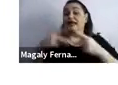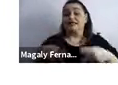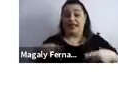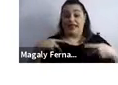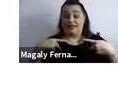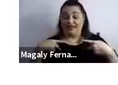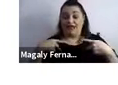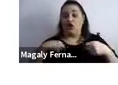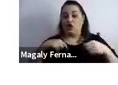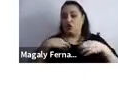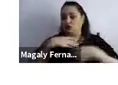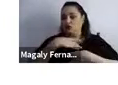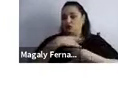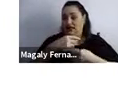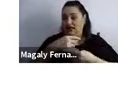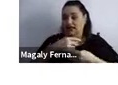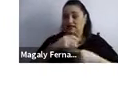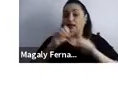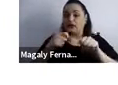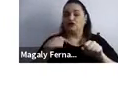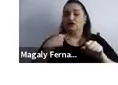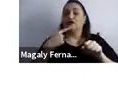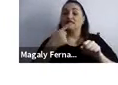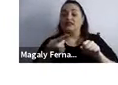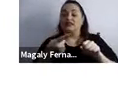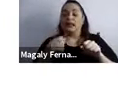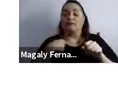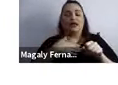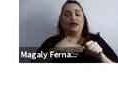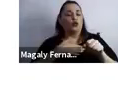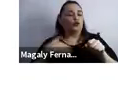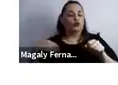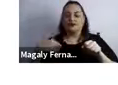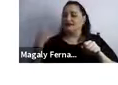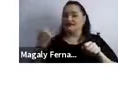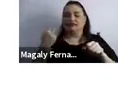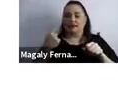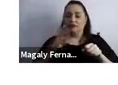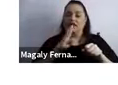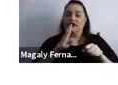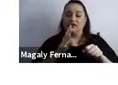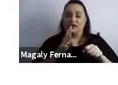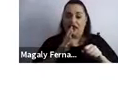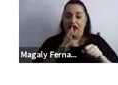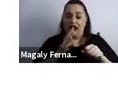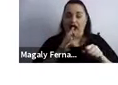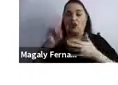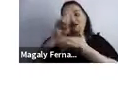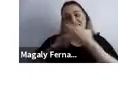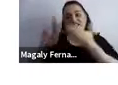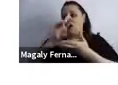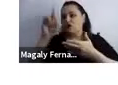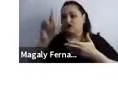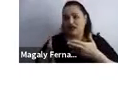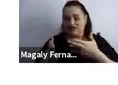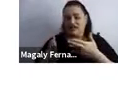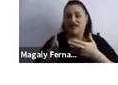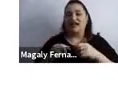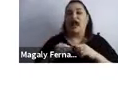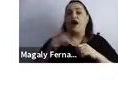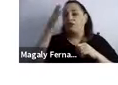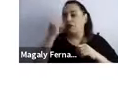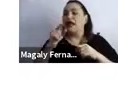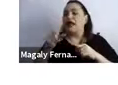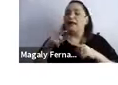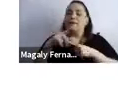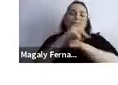nos interesa. Por eso decía que me gusta mucho siempre hablar con la Universidad de Costa Rica y con el gobierno de Costa Rica, porque es un